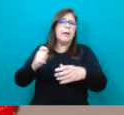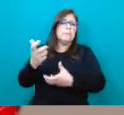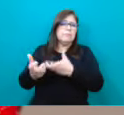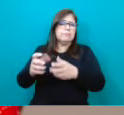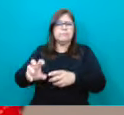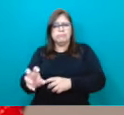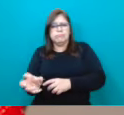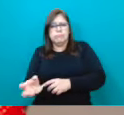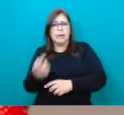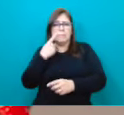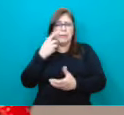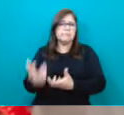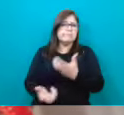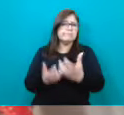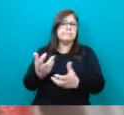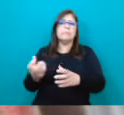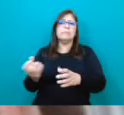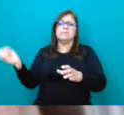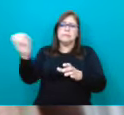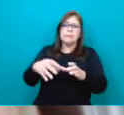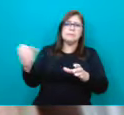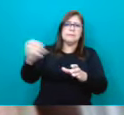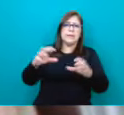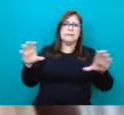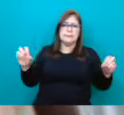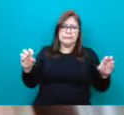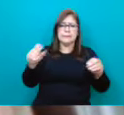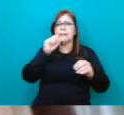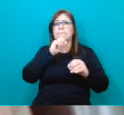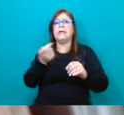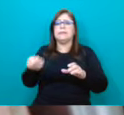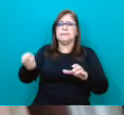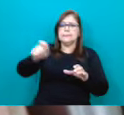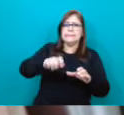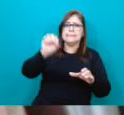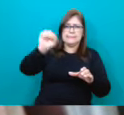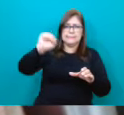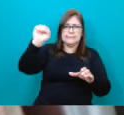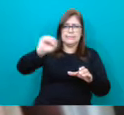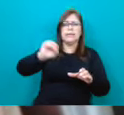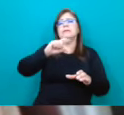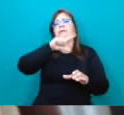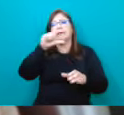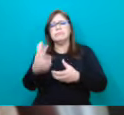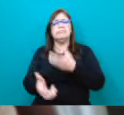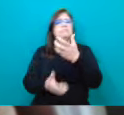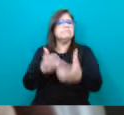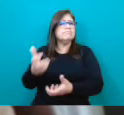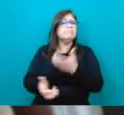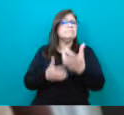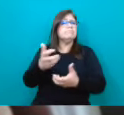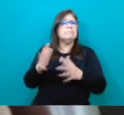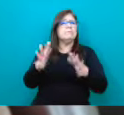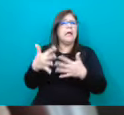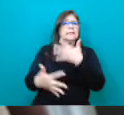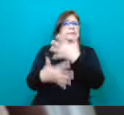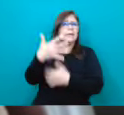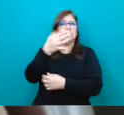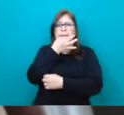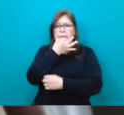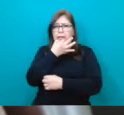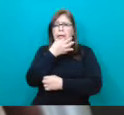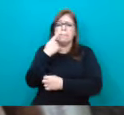cacerola a fuego alto e incorporamos en la cacerola las jaivas y una cucharada de sal. Dejamos las jaivas cociendo en el agua